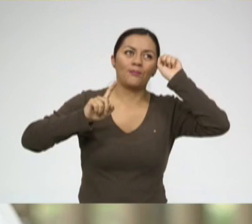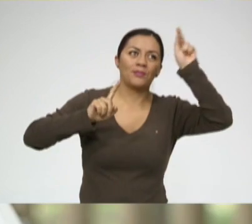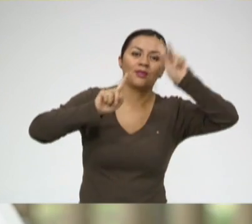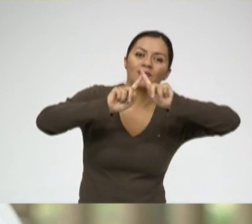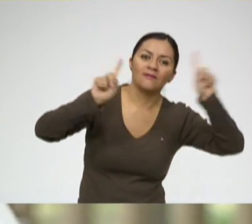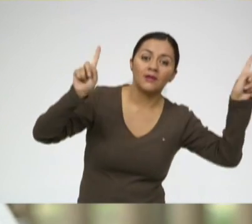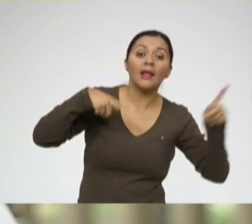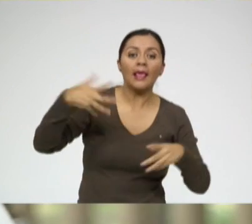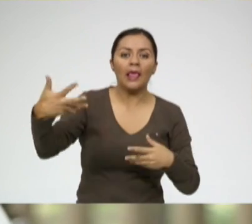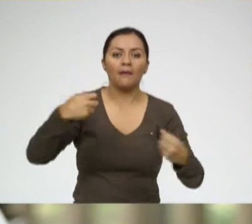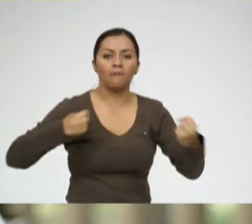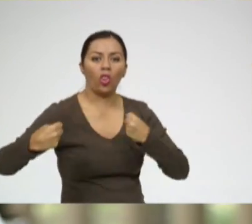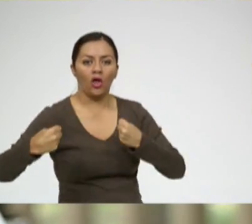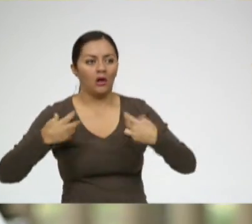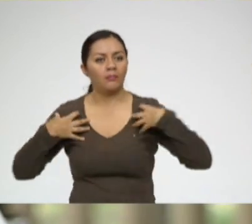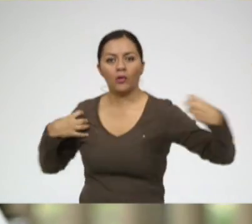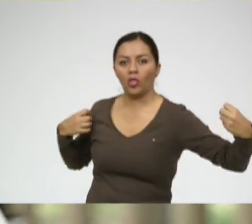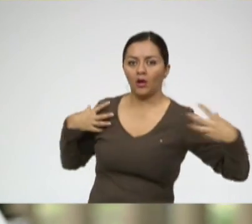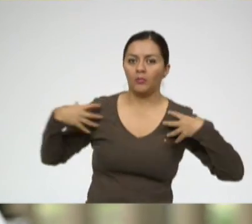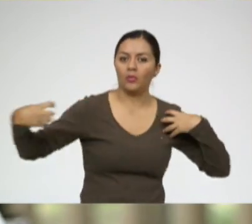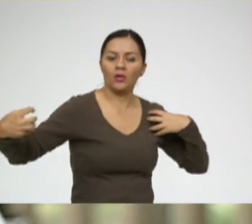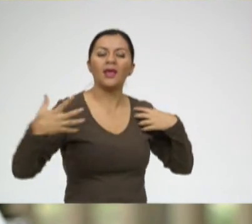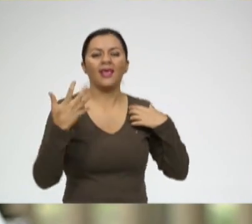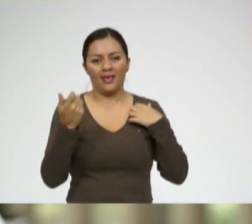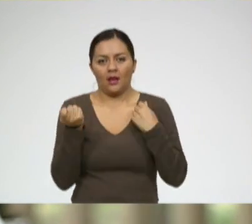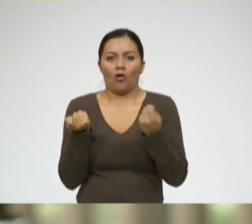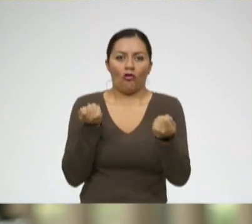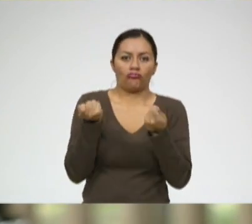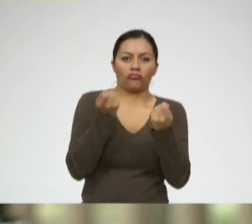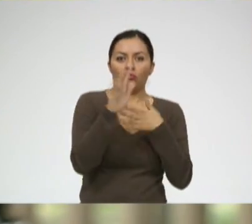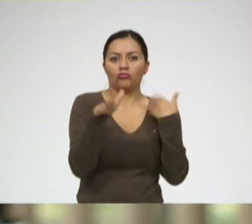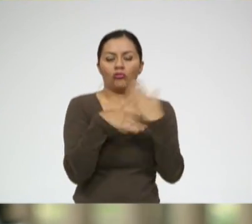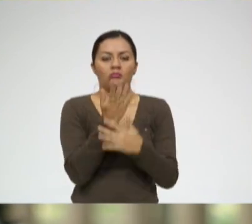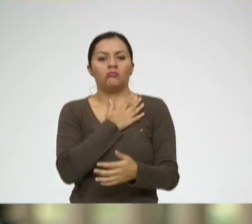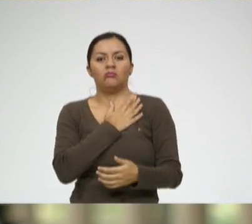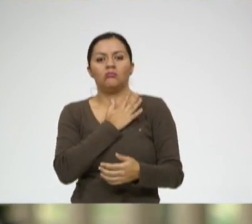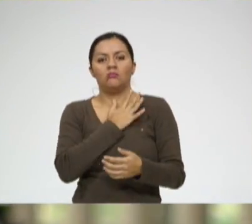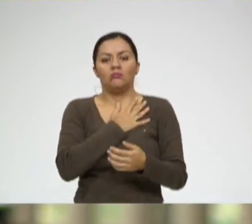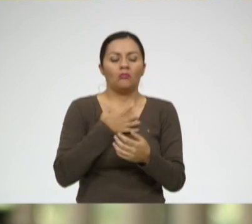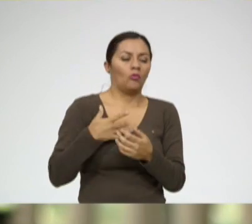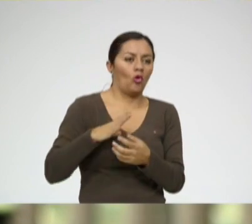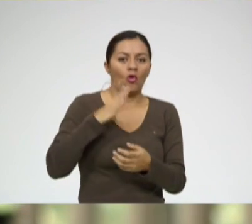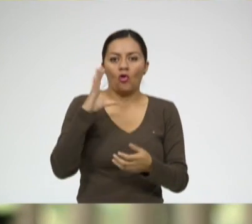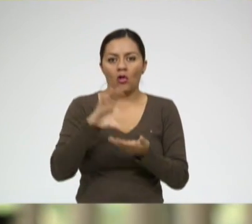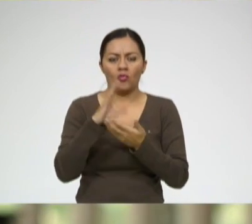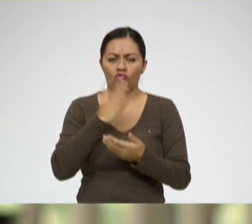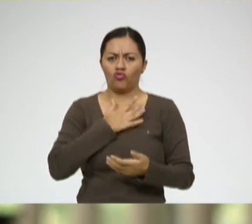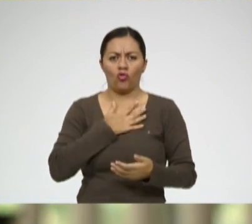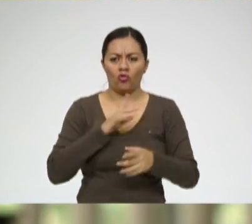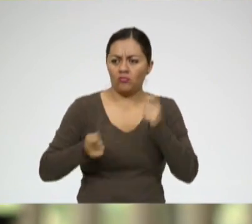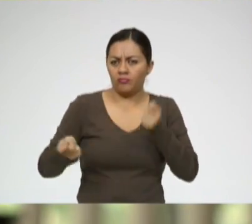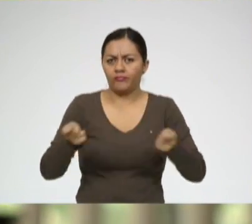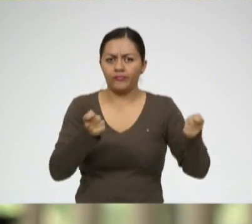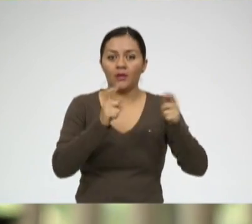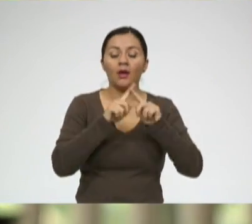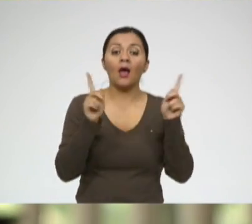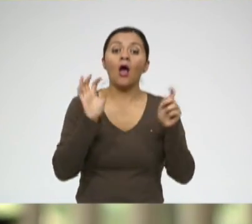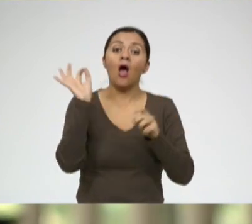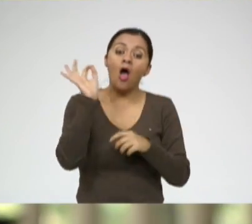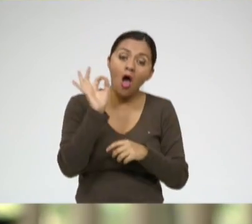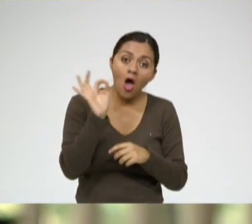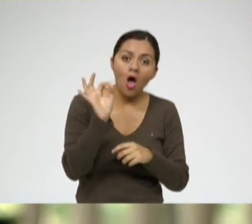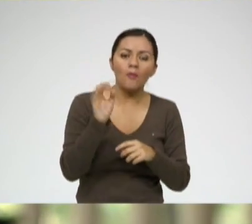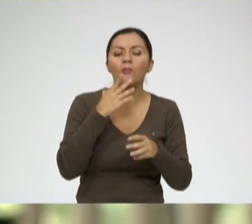dice, el poder del control, cuando quieren llevar el control de las cosas del colegio, entonces algunos vienen de situaciones o